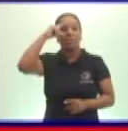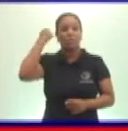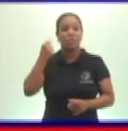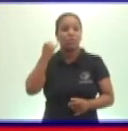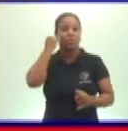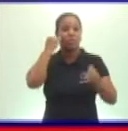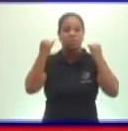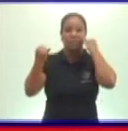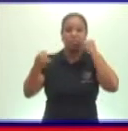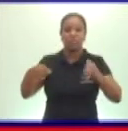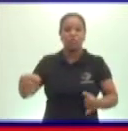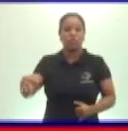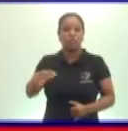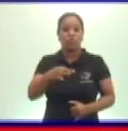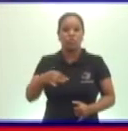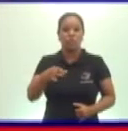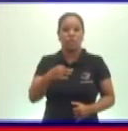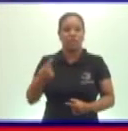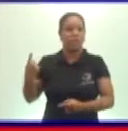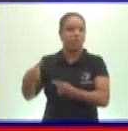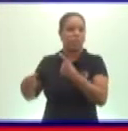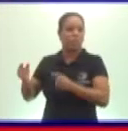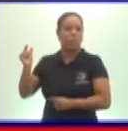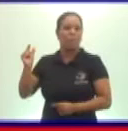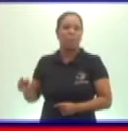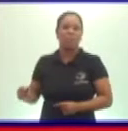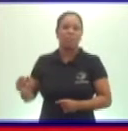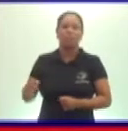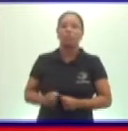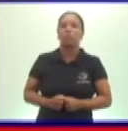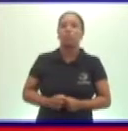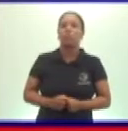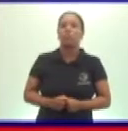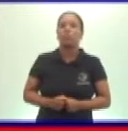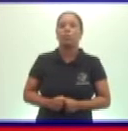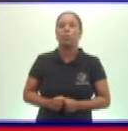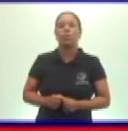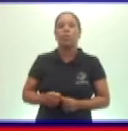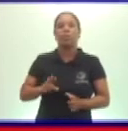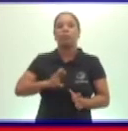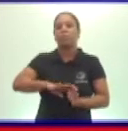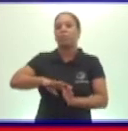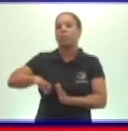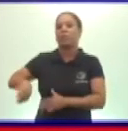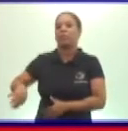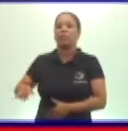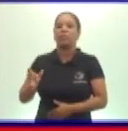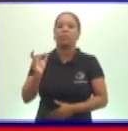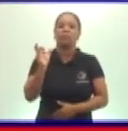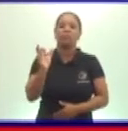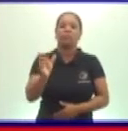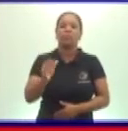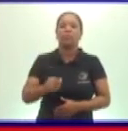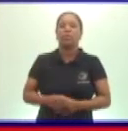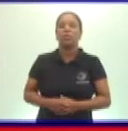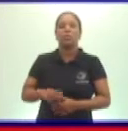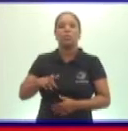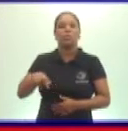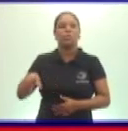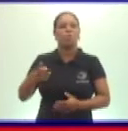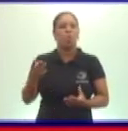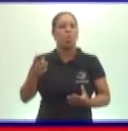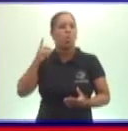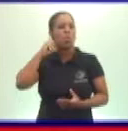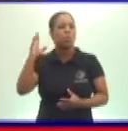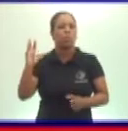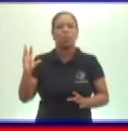intereses sociales y clasistas, descalifica el juicio del cuestionador. Por eso ustedes escuchan a muchos enemigos de la revolución diciendo, tú